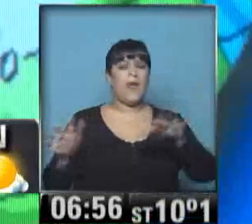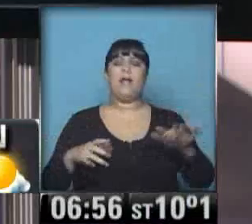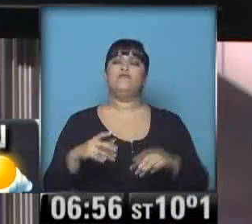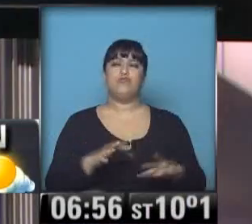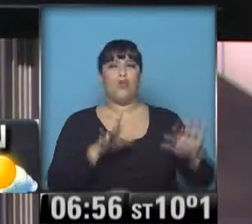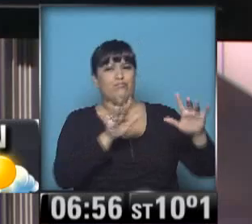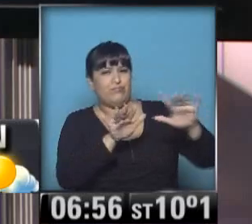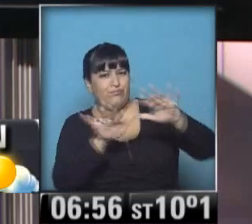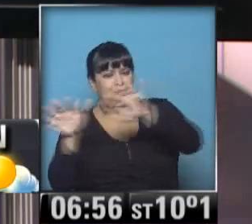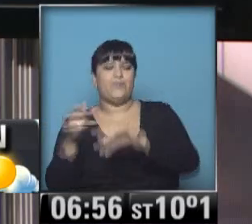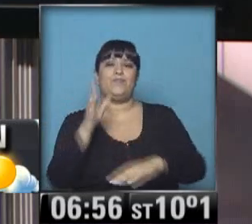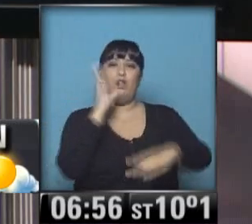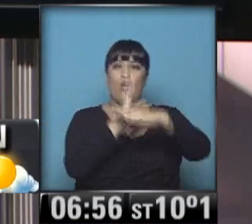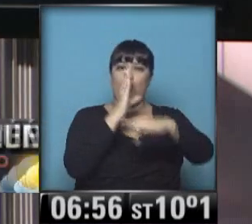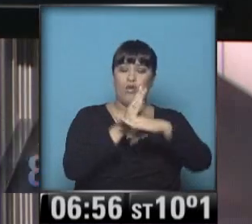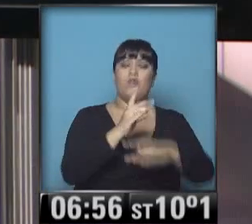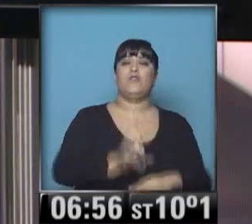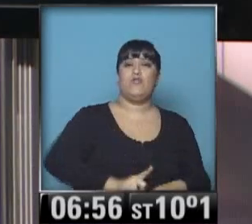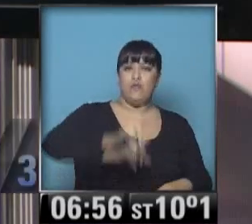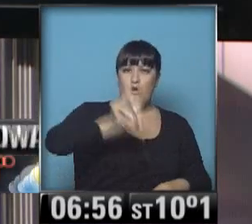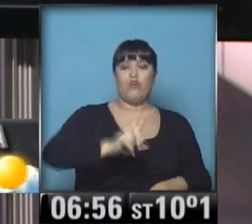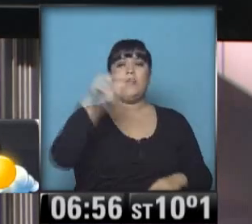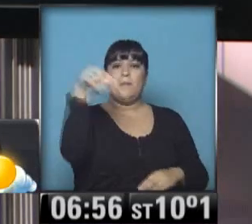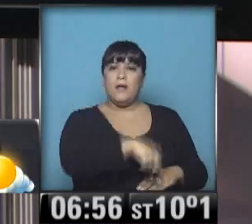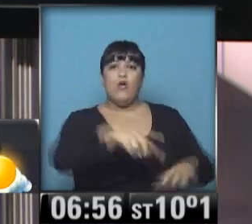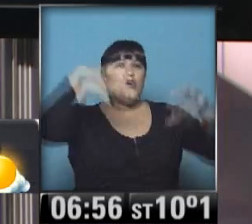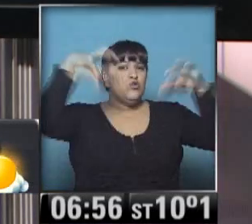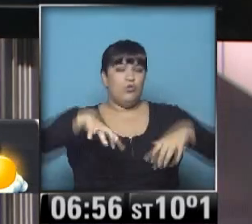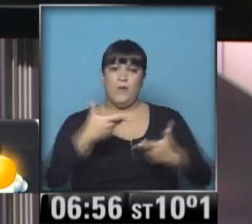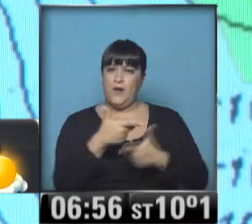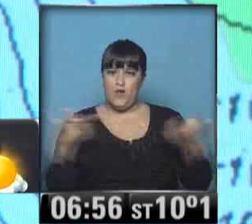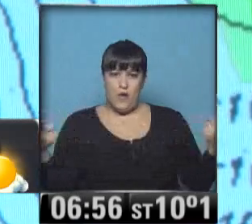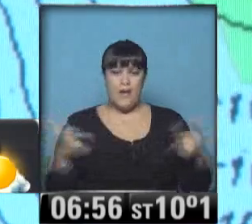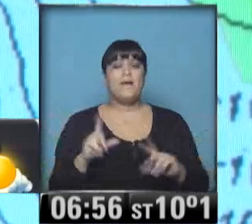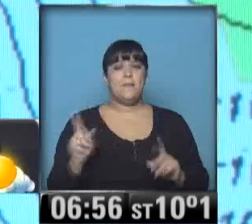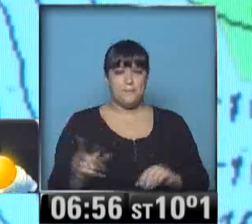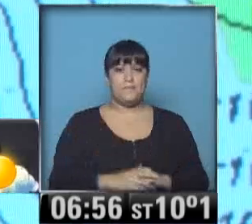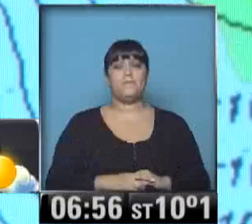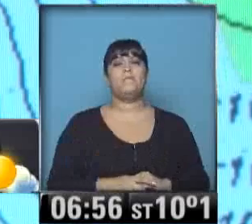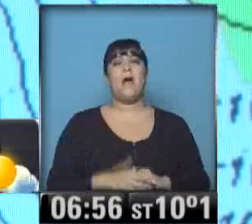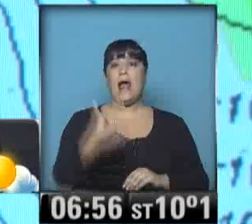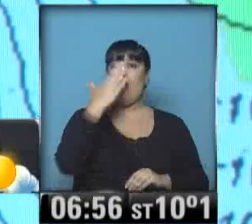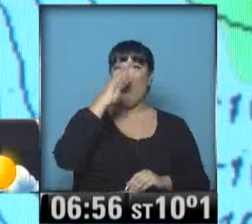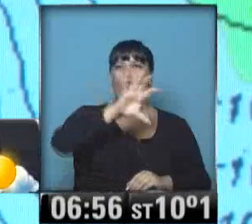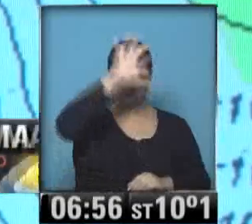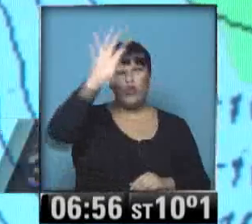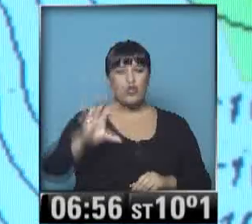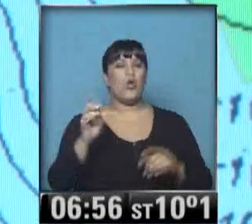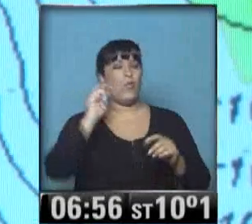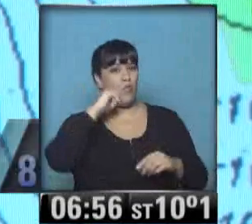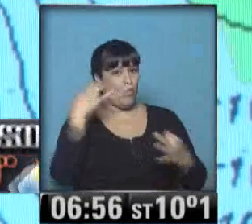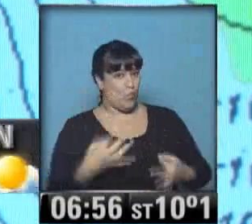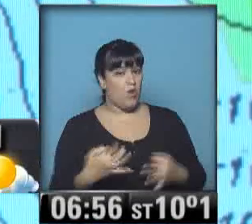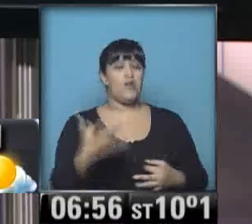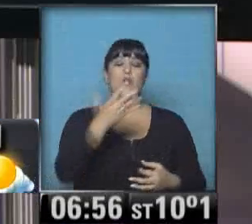retira. Norte, centro del país, Patagonia, sin lluvia. Para el litoral es una buena noticia. Para Santa